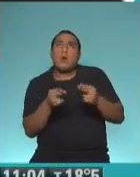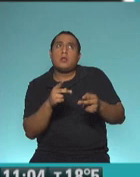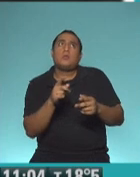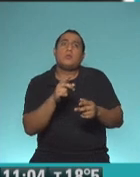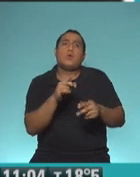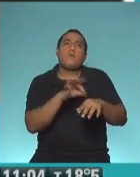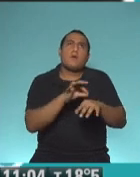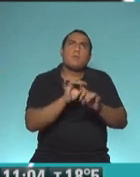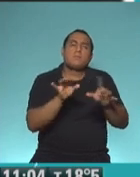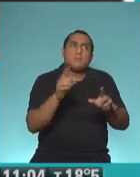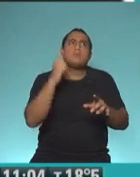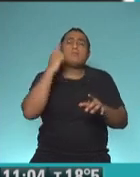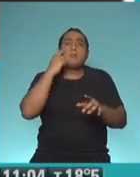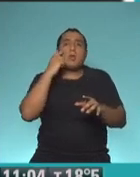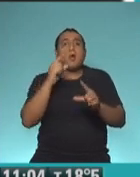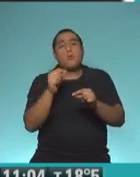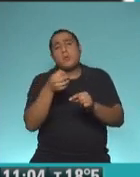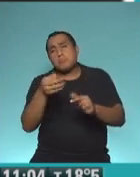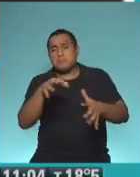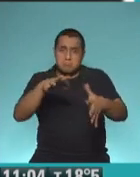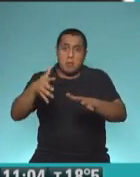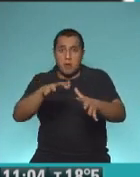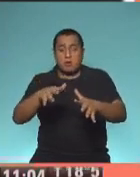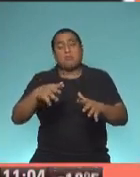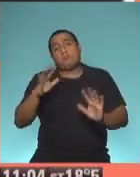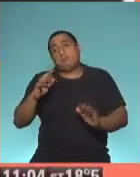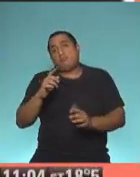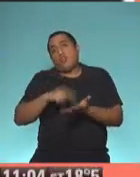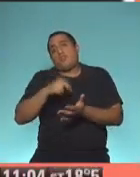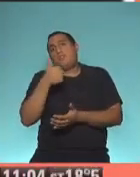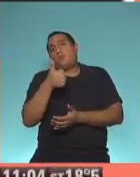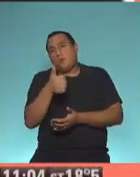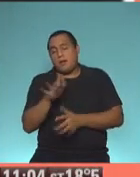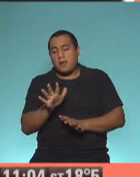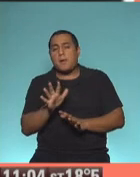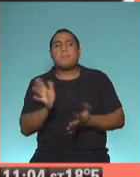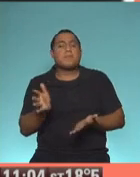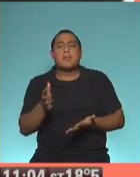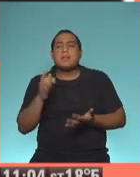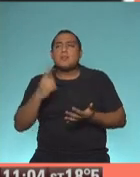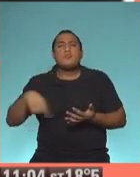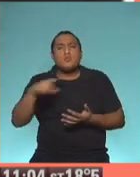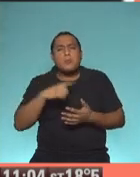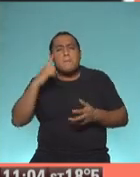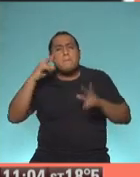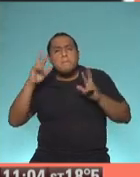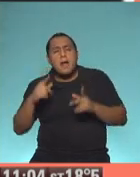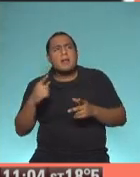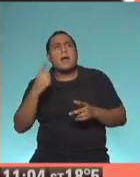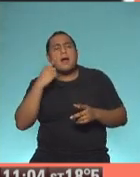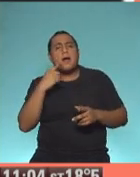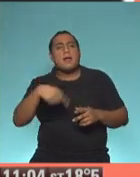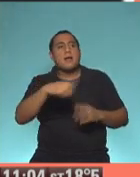después. Así que desde el punto de vista sanitario eso es muy buena noticia. Empezamos a ver que estas estrategias, como la cuarentena, pero en